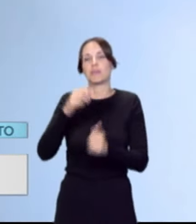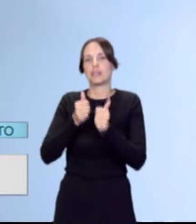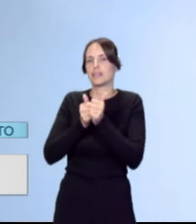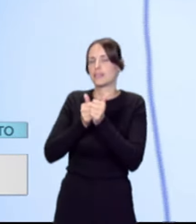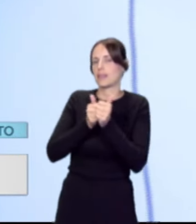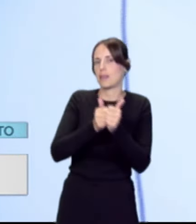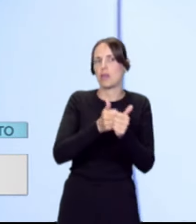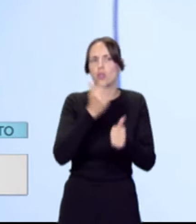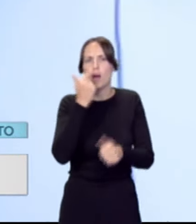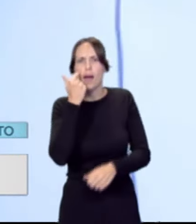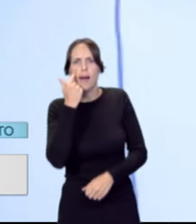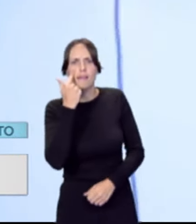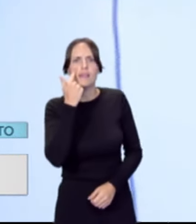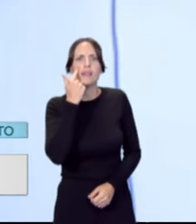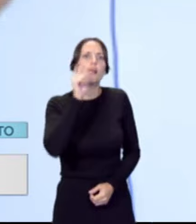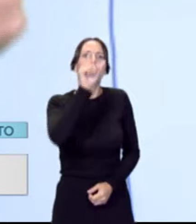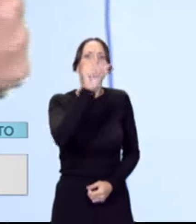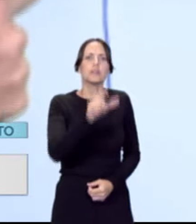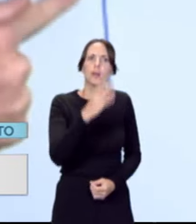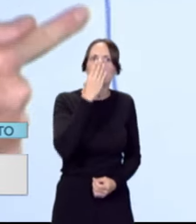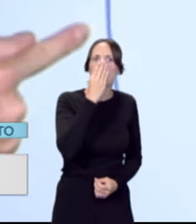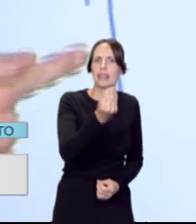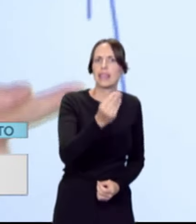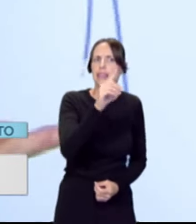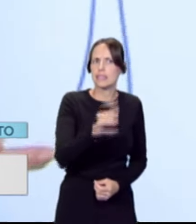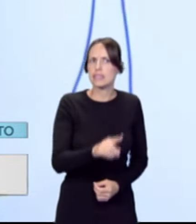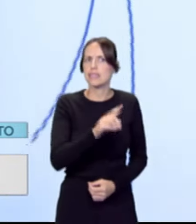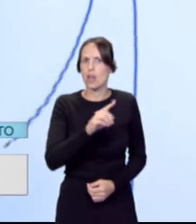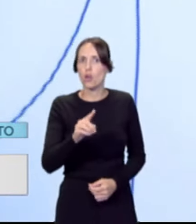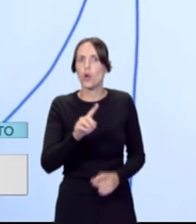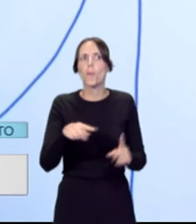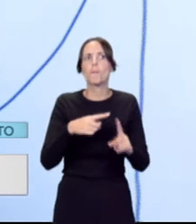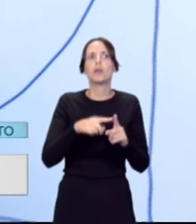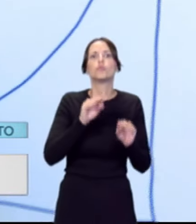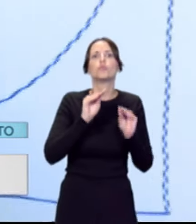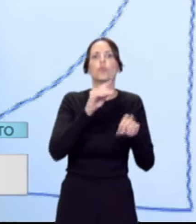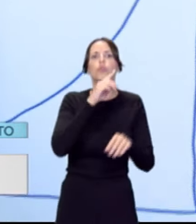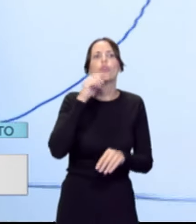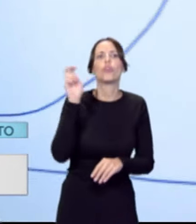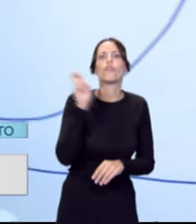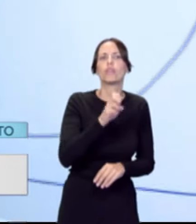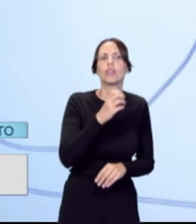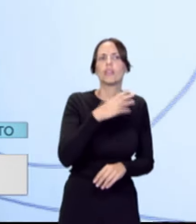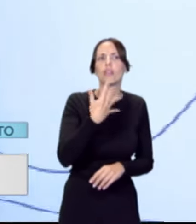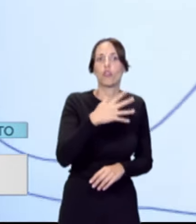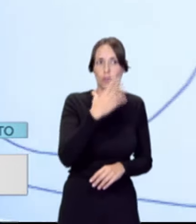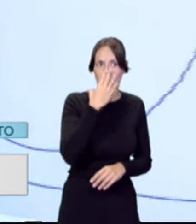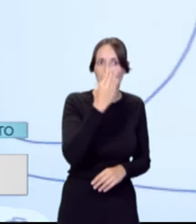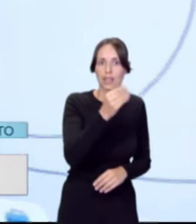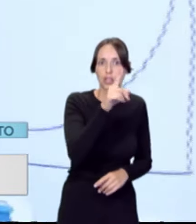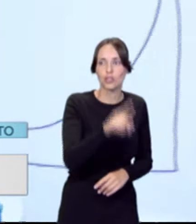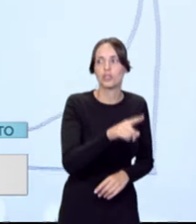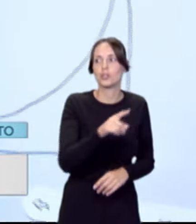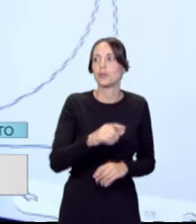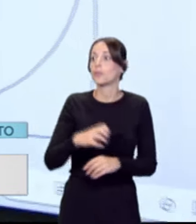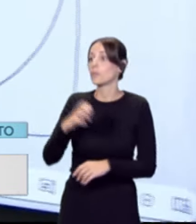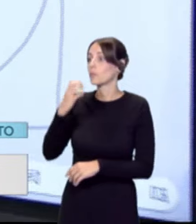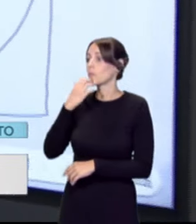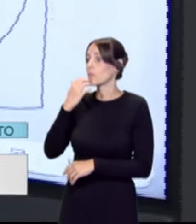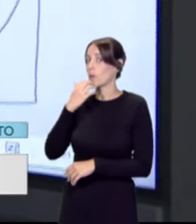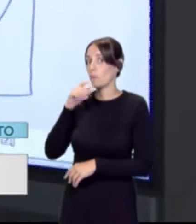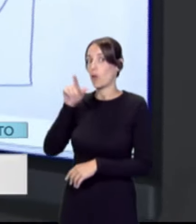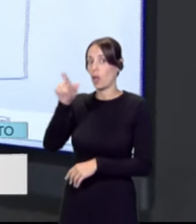de que el paciente ha entendido y comprendido el origen de su problema. Ancor, una de esas rutinas es esta que estamos viendo, ¿verdad? Sí, por supuesto.